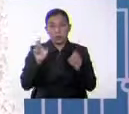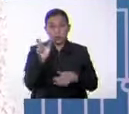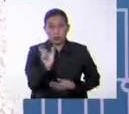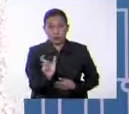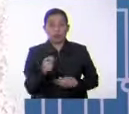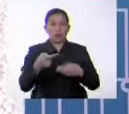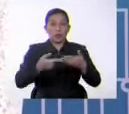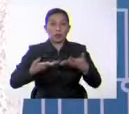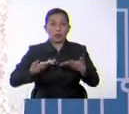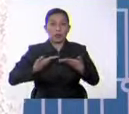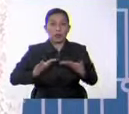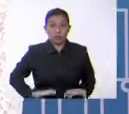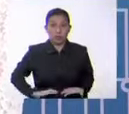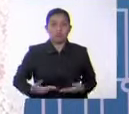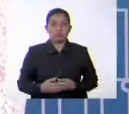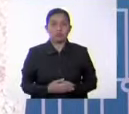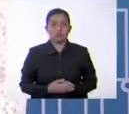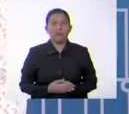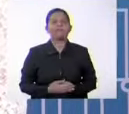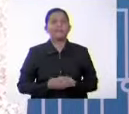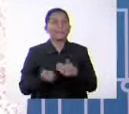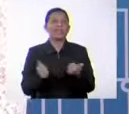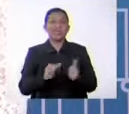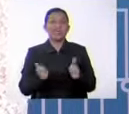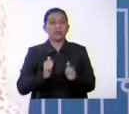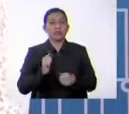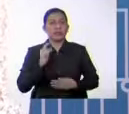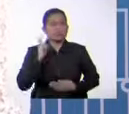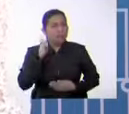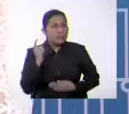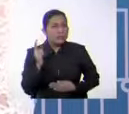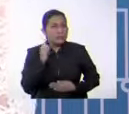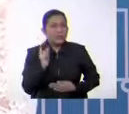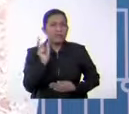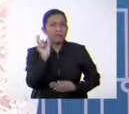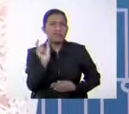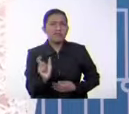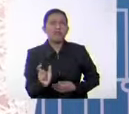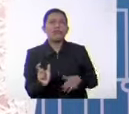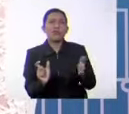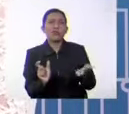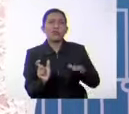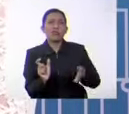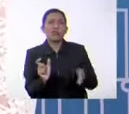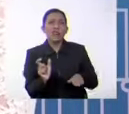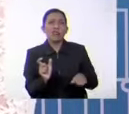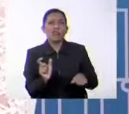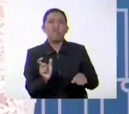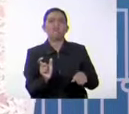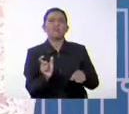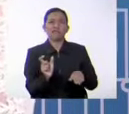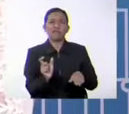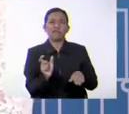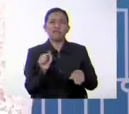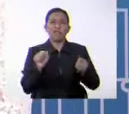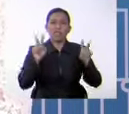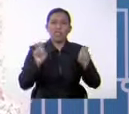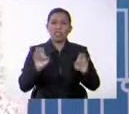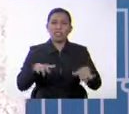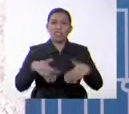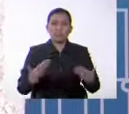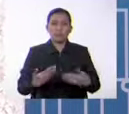derechos humanos. Y en muchas ocasiones hemos escuchado que se usa este término y hay que hacer énfasis en